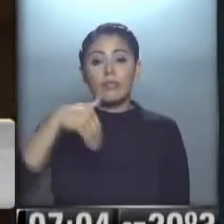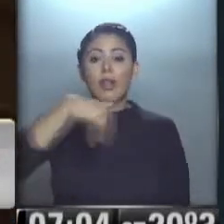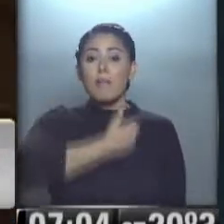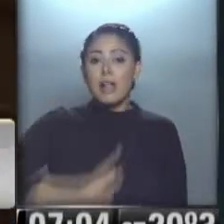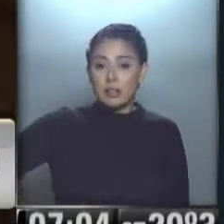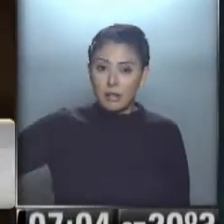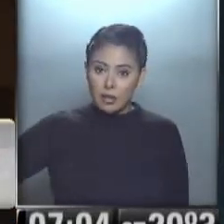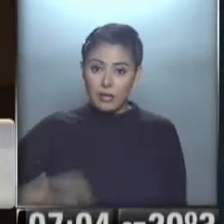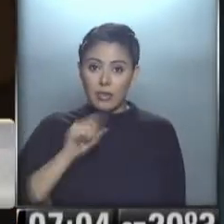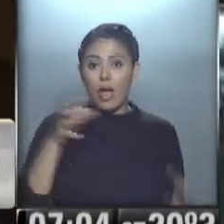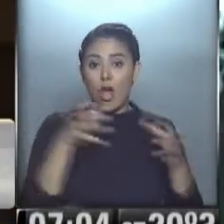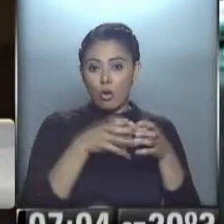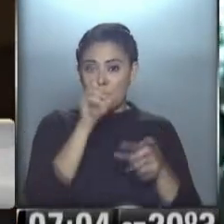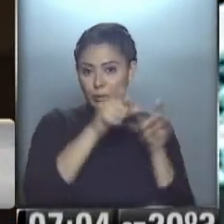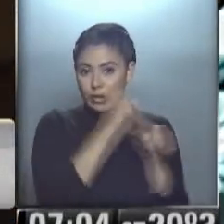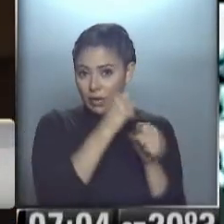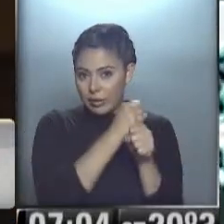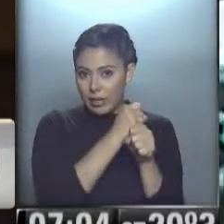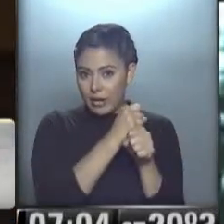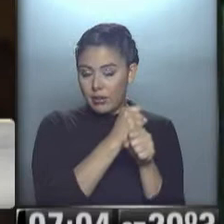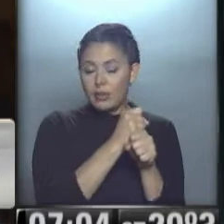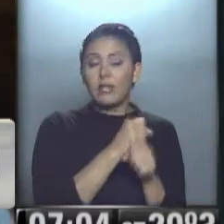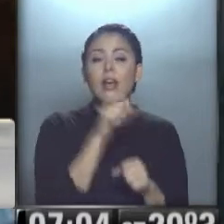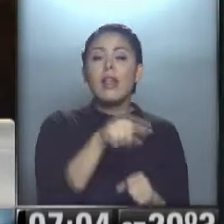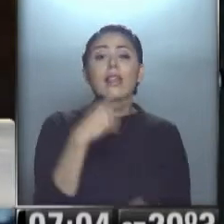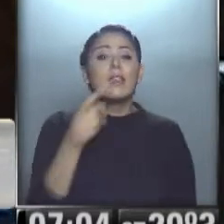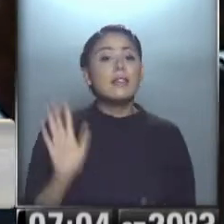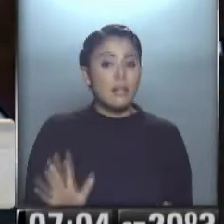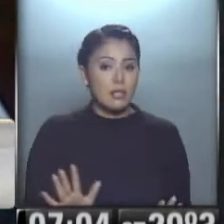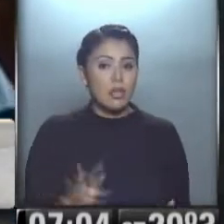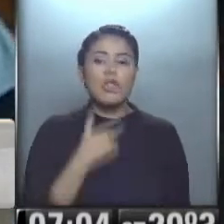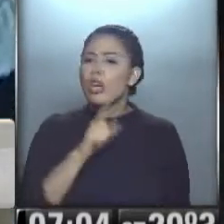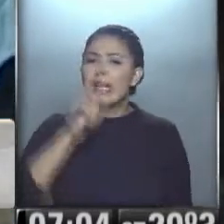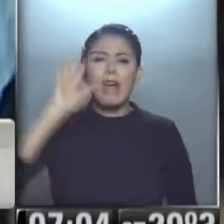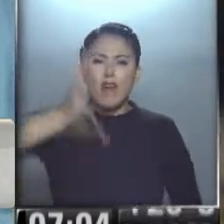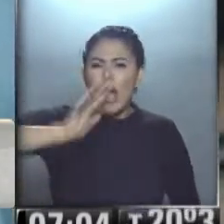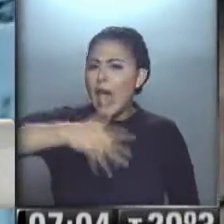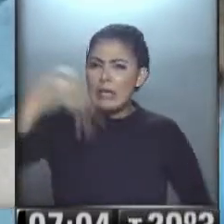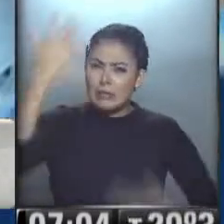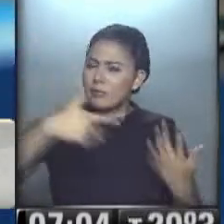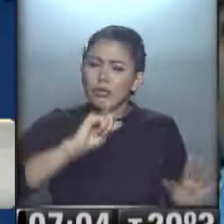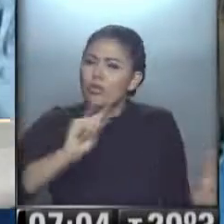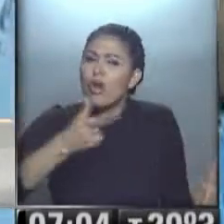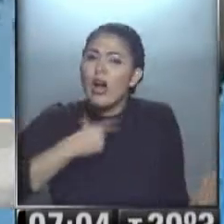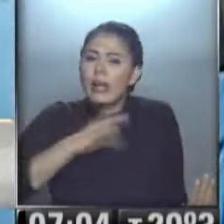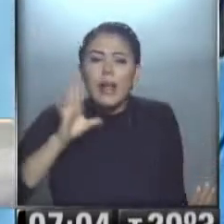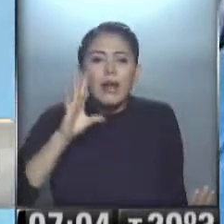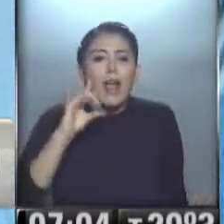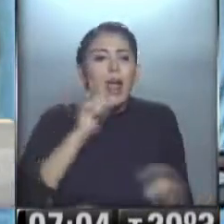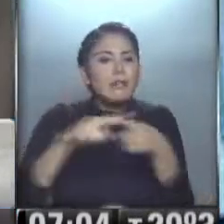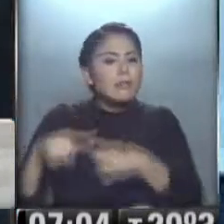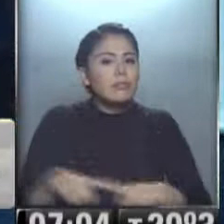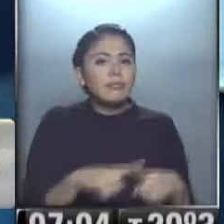presidente de esta cooperativa advirtió que no quieren violencia que quieren establecer una negociación